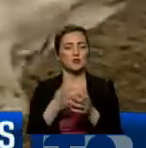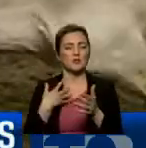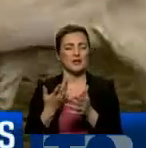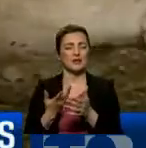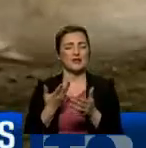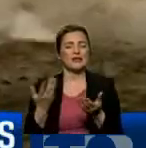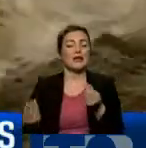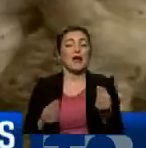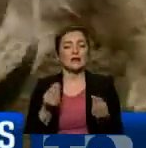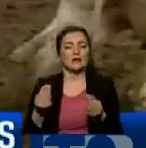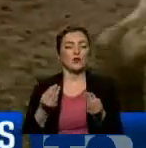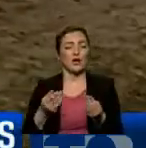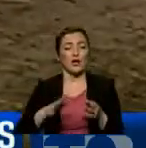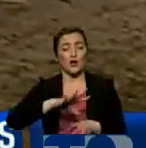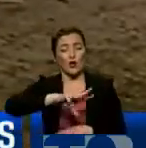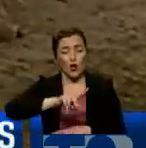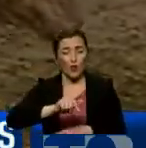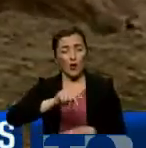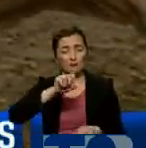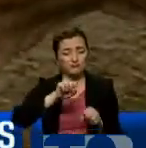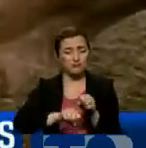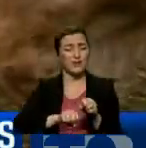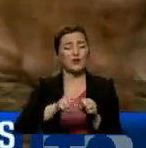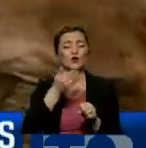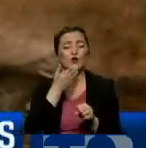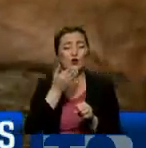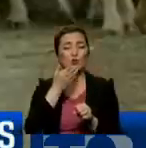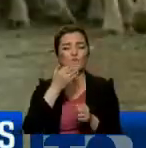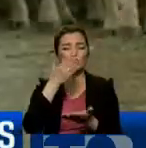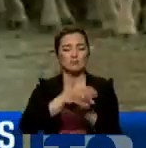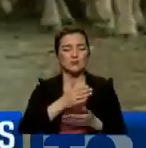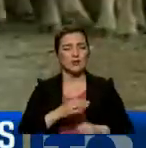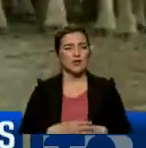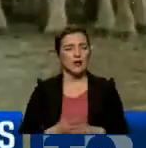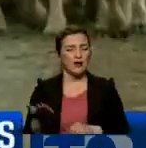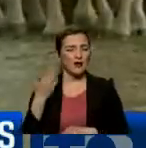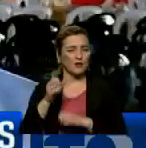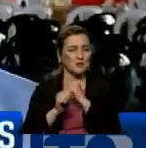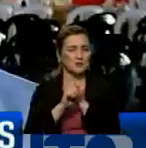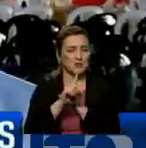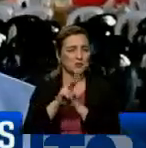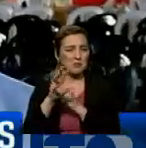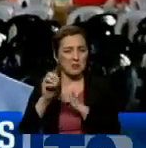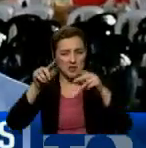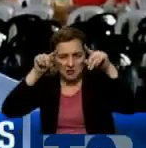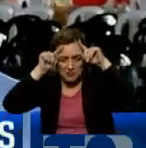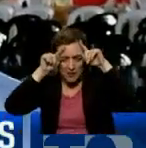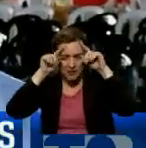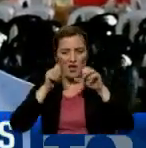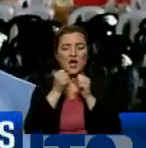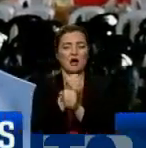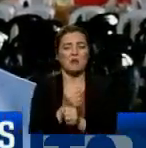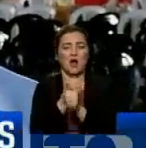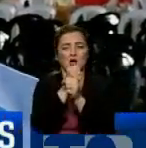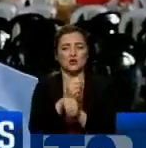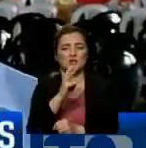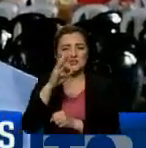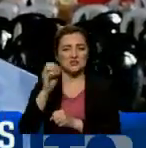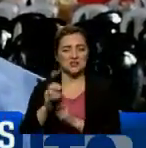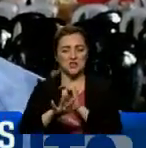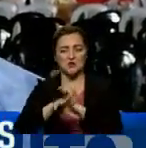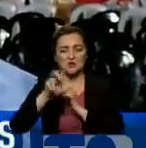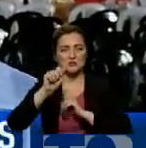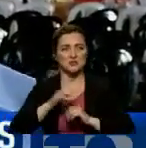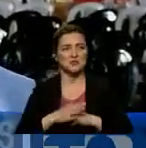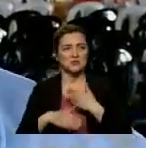pasado, delincuentes se llevaron más de 120 cabezas de ganado y 60 caballos. Todas las asociaciones